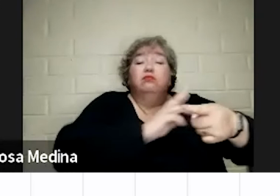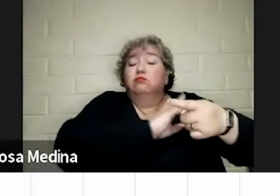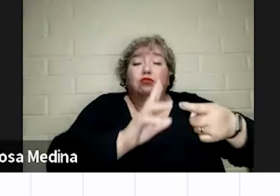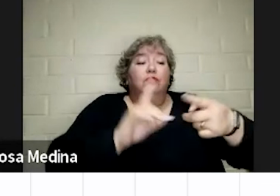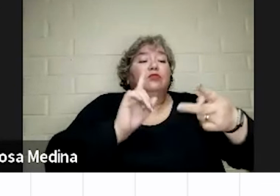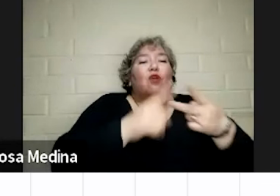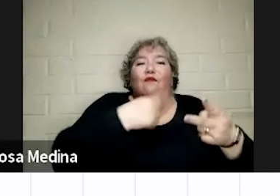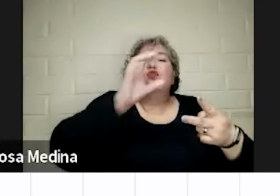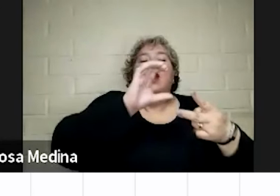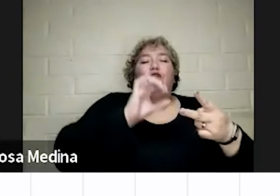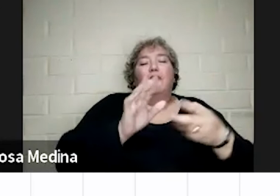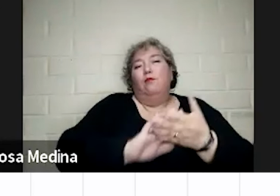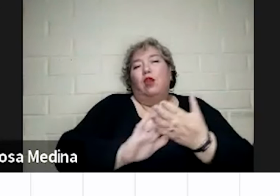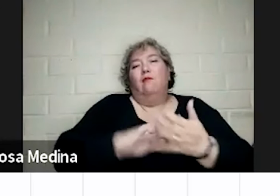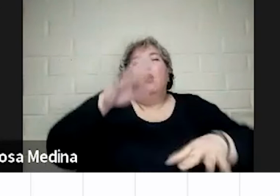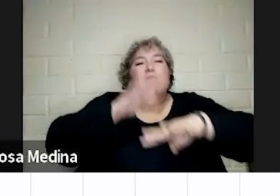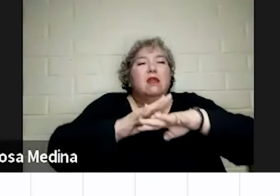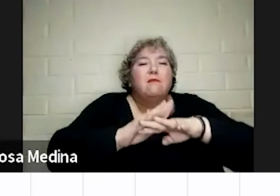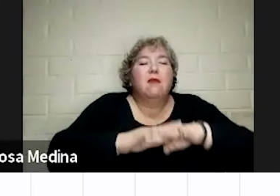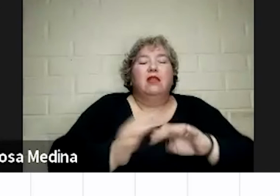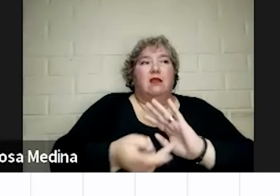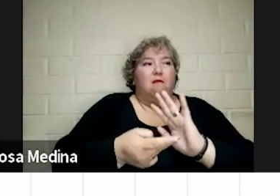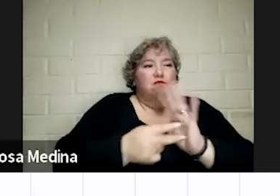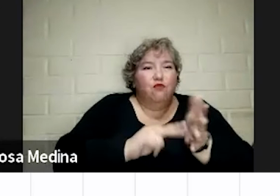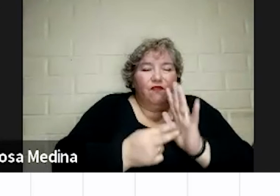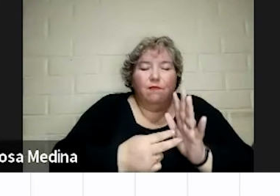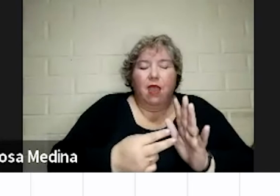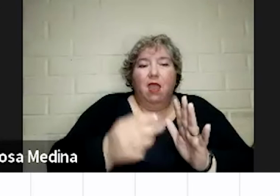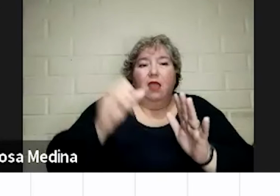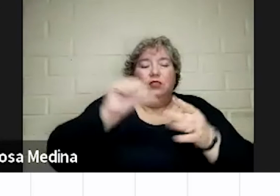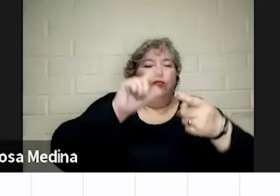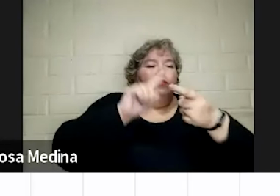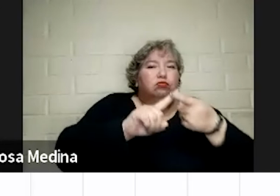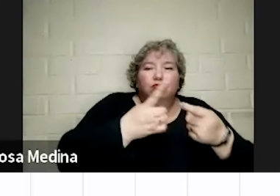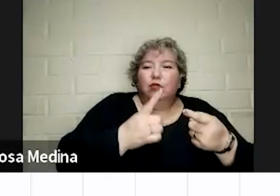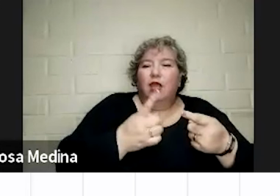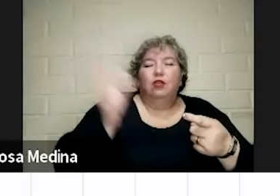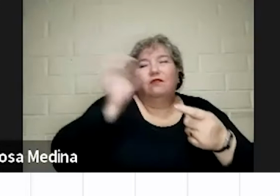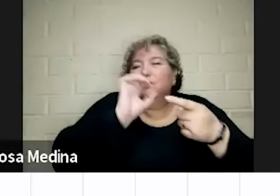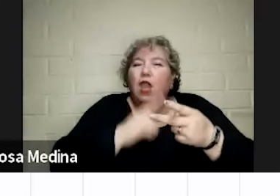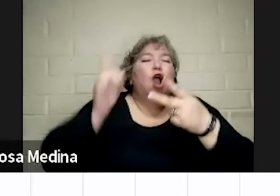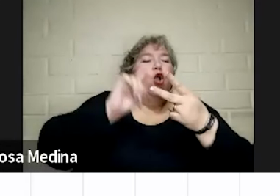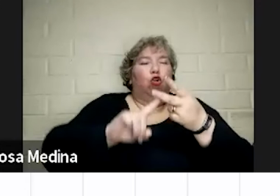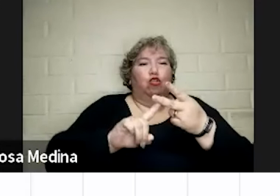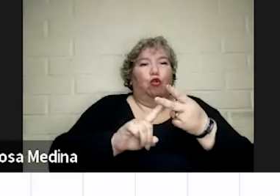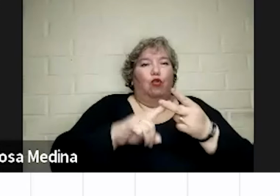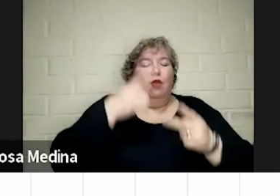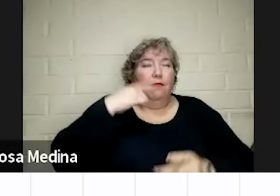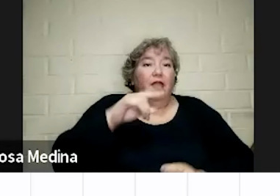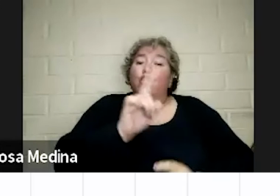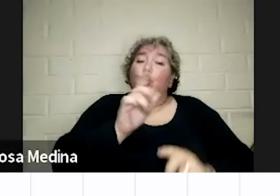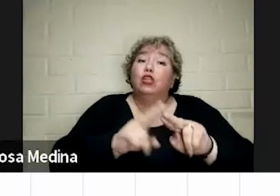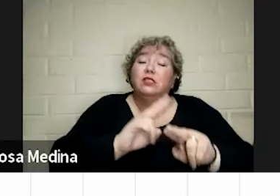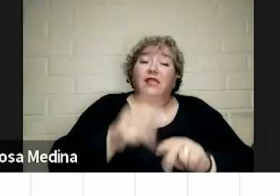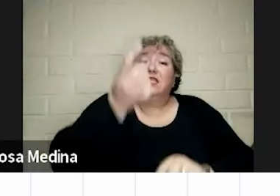de matemática, si no me resulta de la primera forma, tratar de buscar otra forma. Pero como les digo, no se hace solamente para la